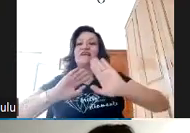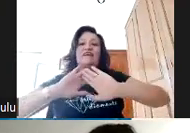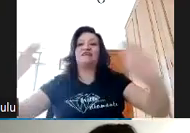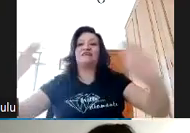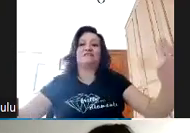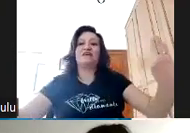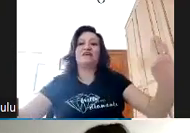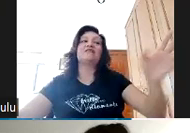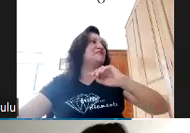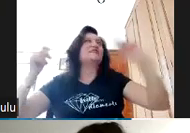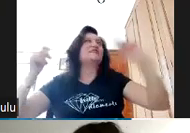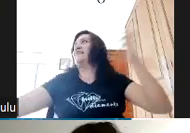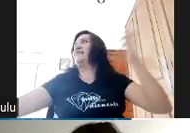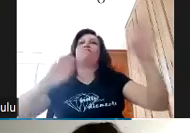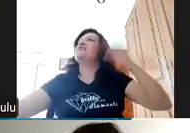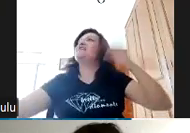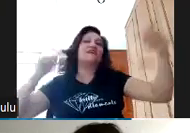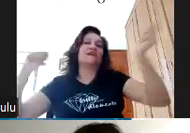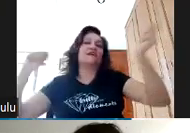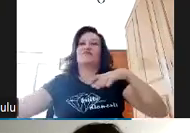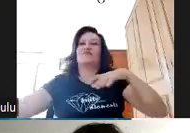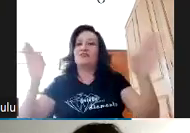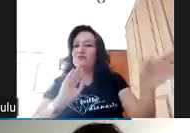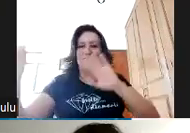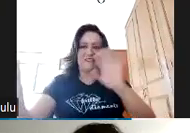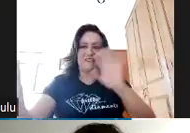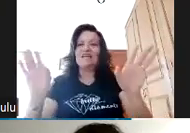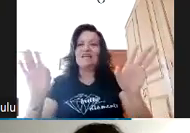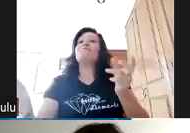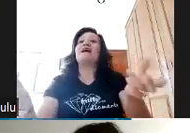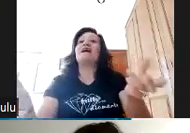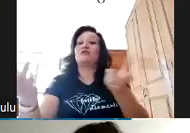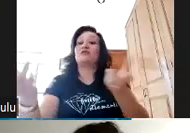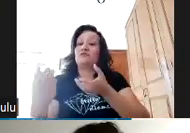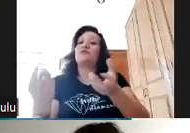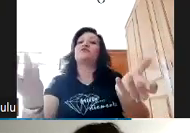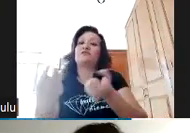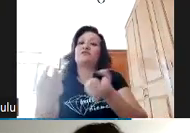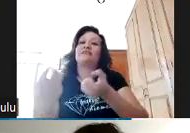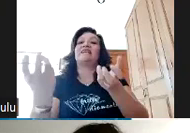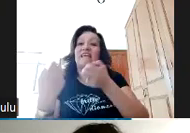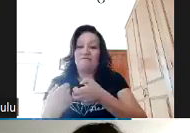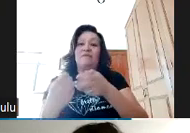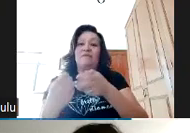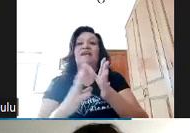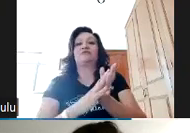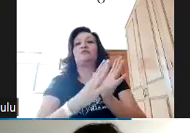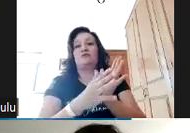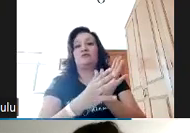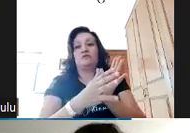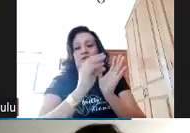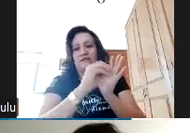ir a las fiestas y en la pachanga y a ver a quién conozco y no sé qué pero a todos ellos atrae para